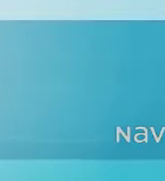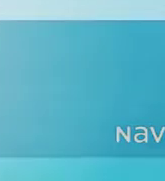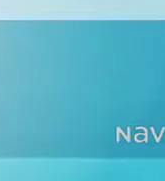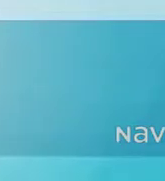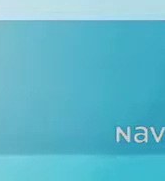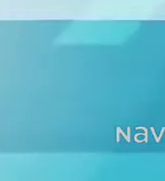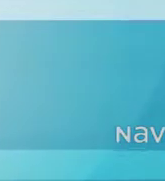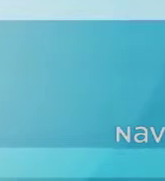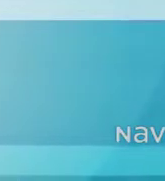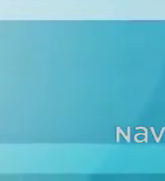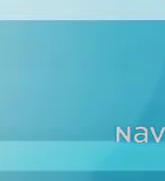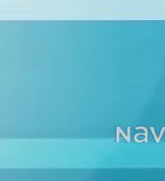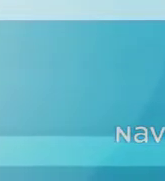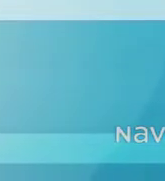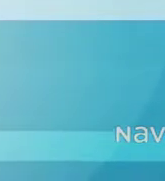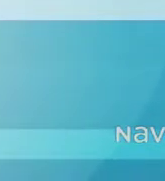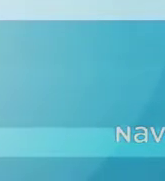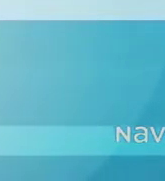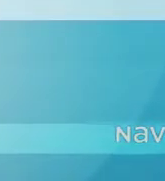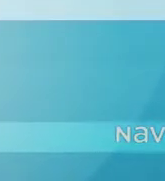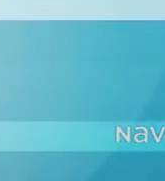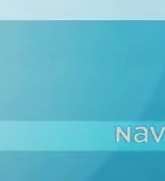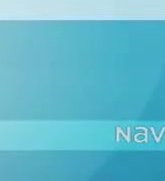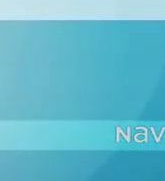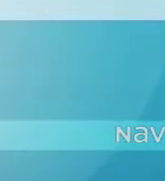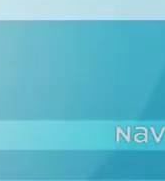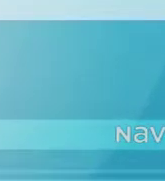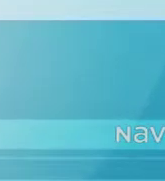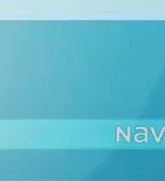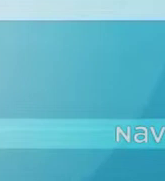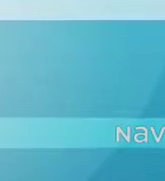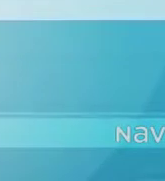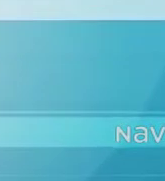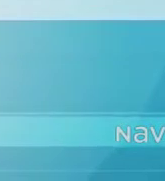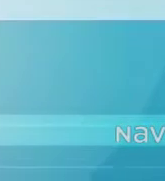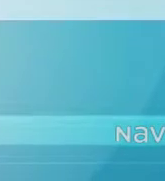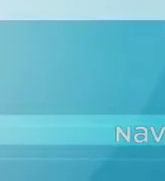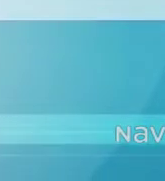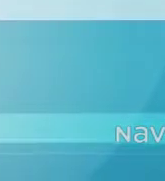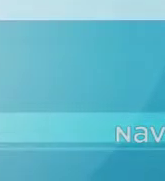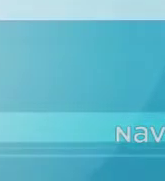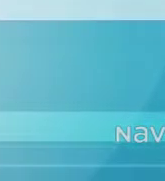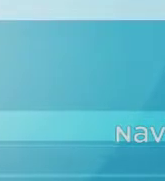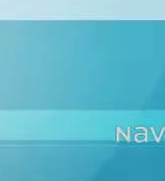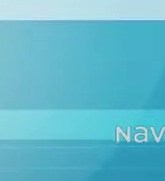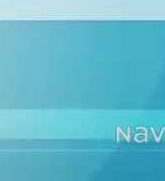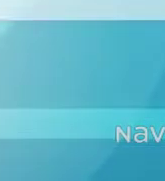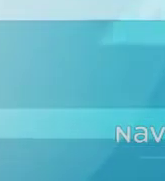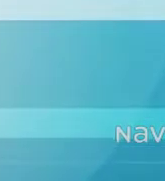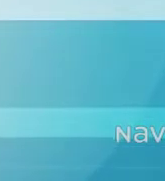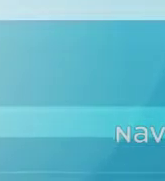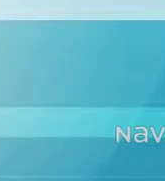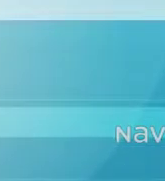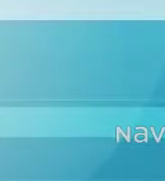Servicio Navarro de Empleo tiene abierto el plazo de inscripción a un curso de organización de eventos y patrocinios en el que los asistentes conocerán las